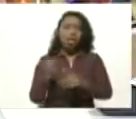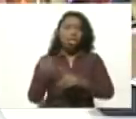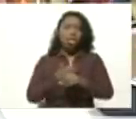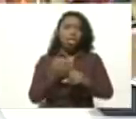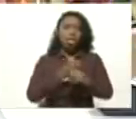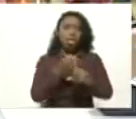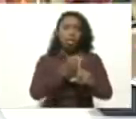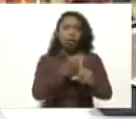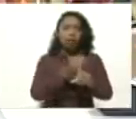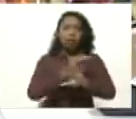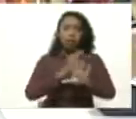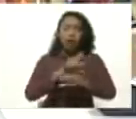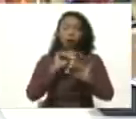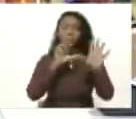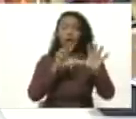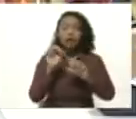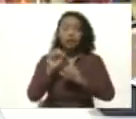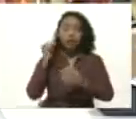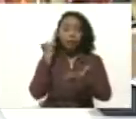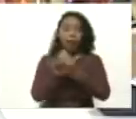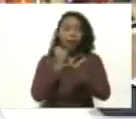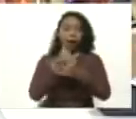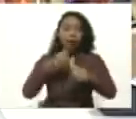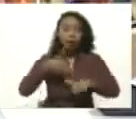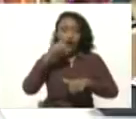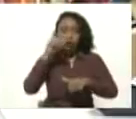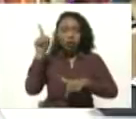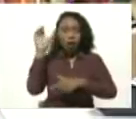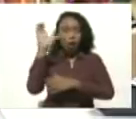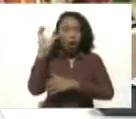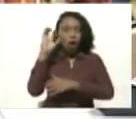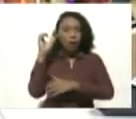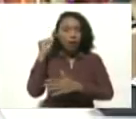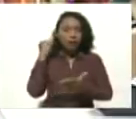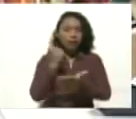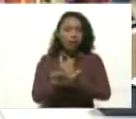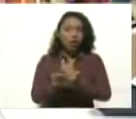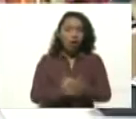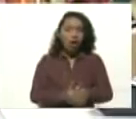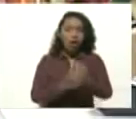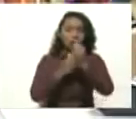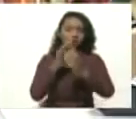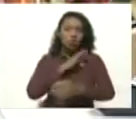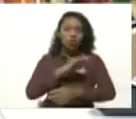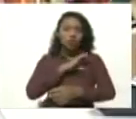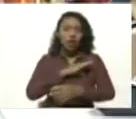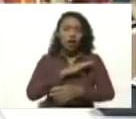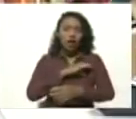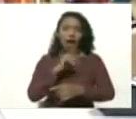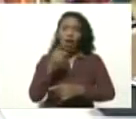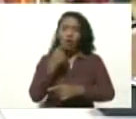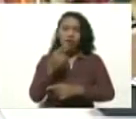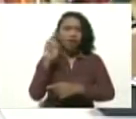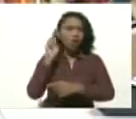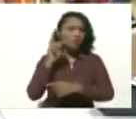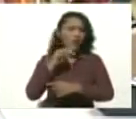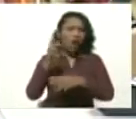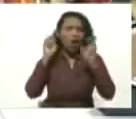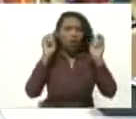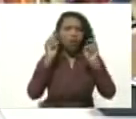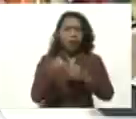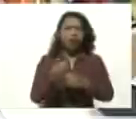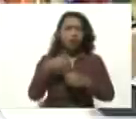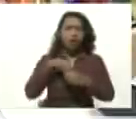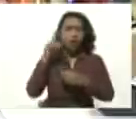masacres. Ya van más de 80 masacres este año en Colombia. El asesinato de líderes sociales. Él no declara nunca de los temas